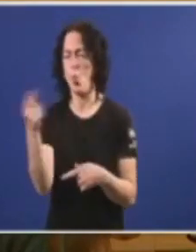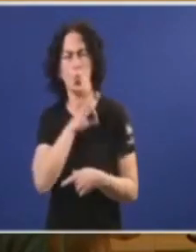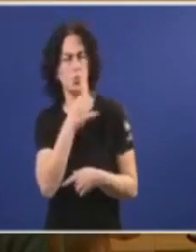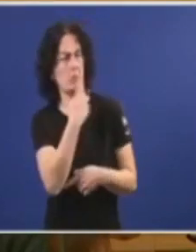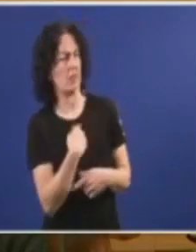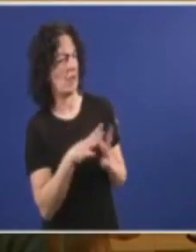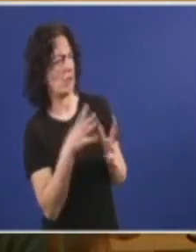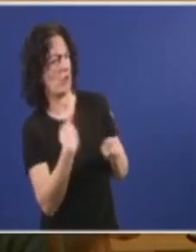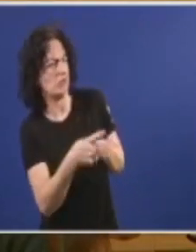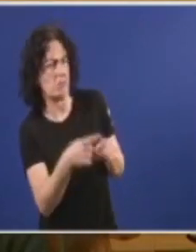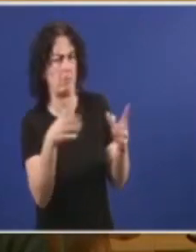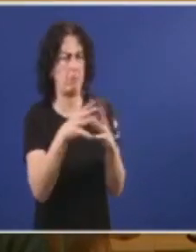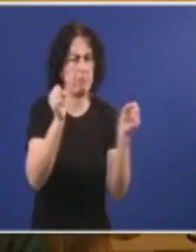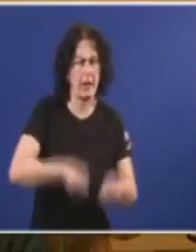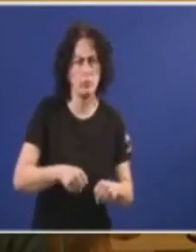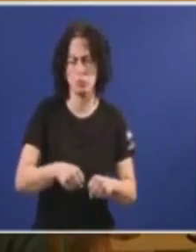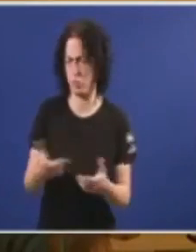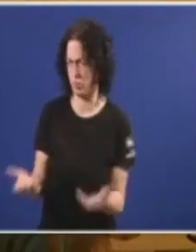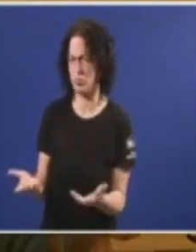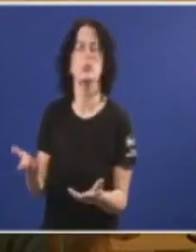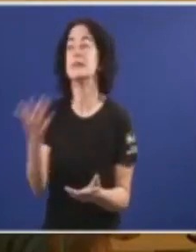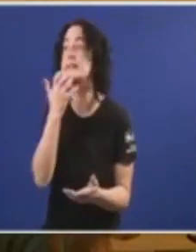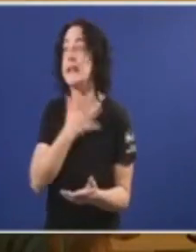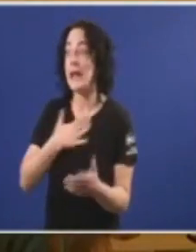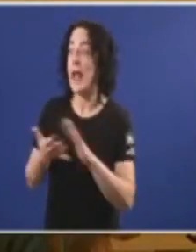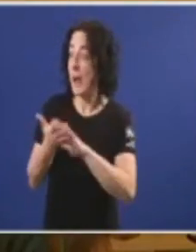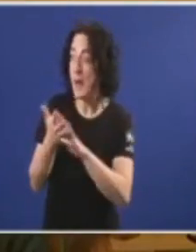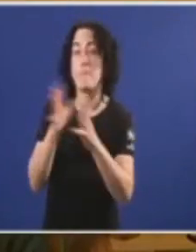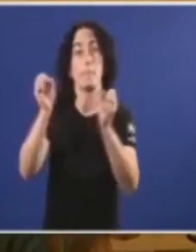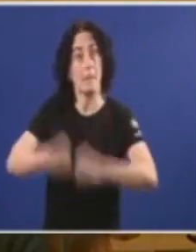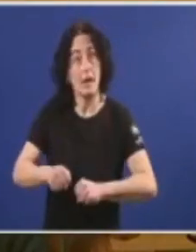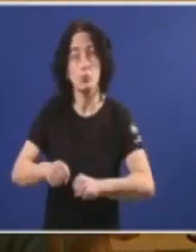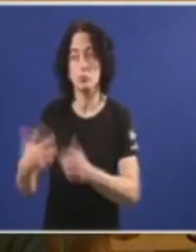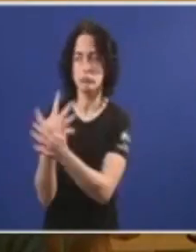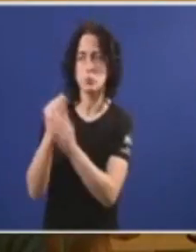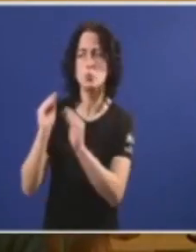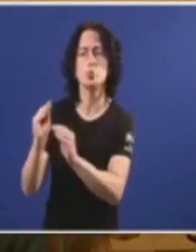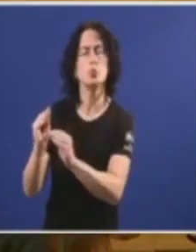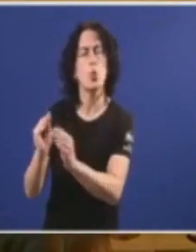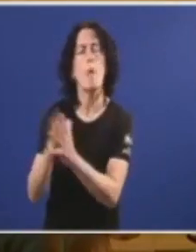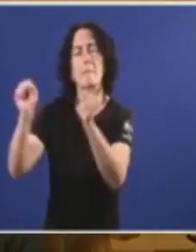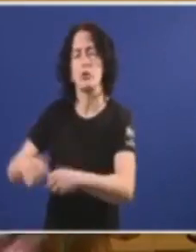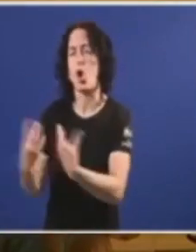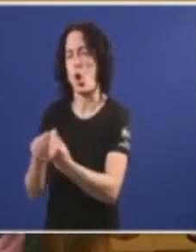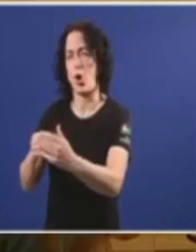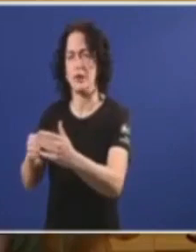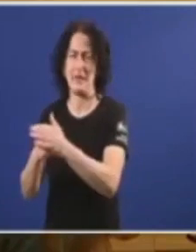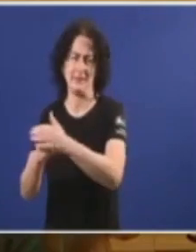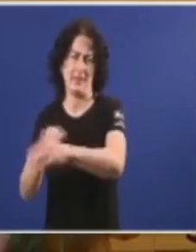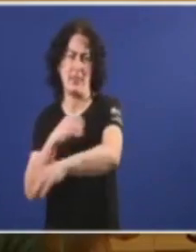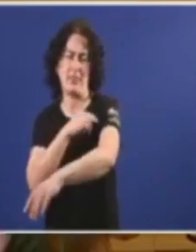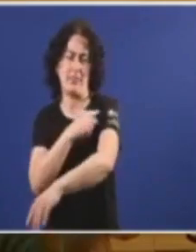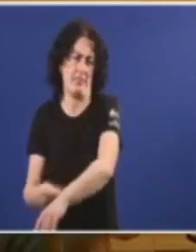de pactos. Pero, señor Feijóo, se quere falar de pactos, explique os pactos do seu partido coa extrema dereita. Esos son os pactos que hai que